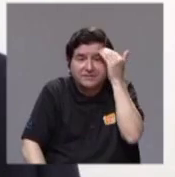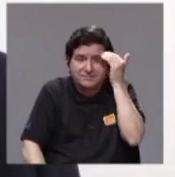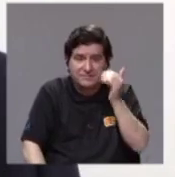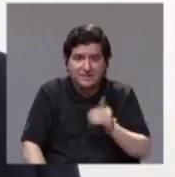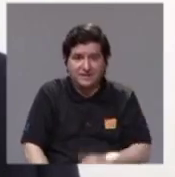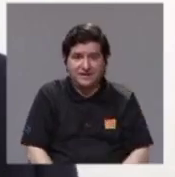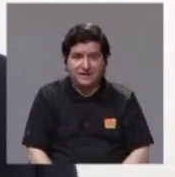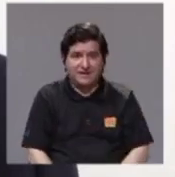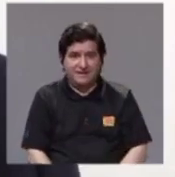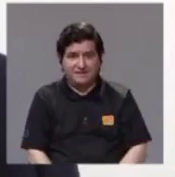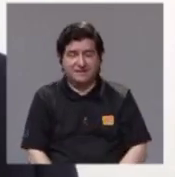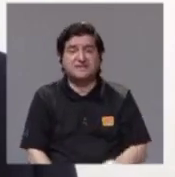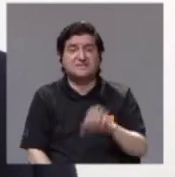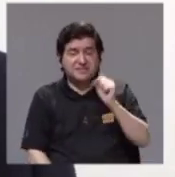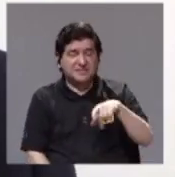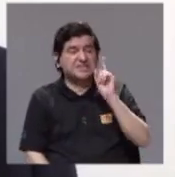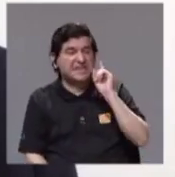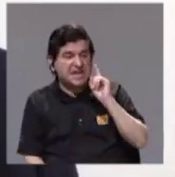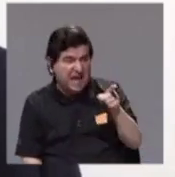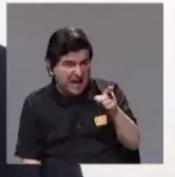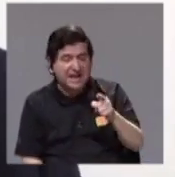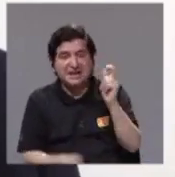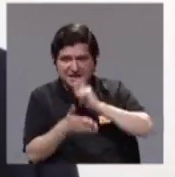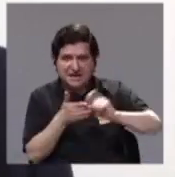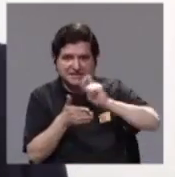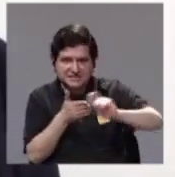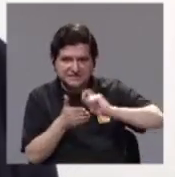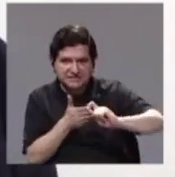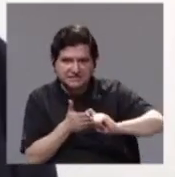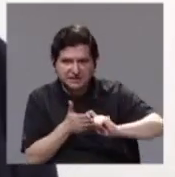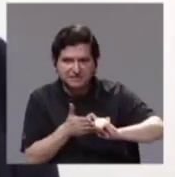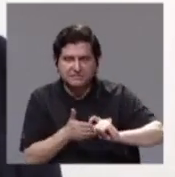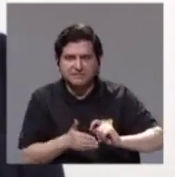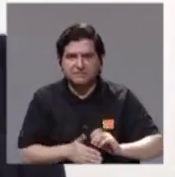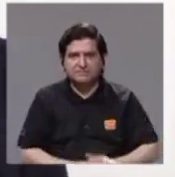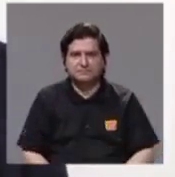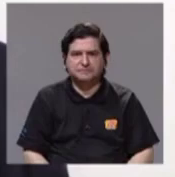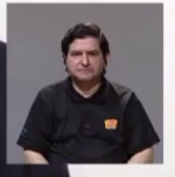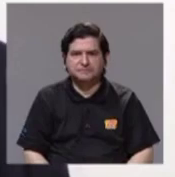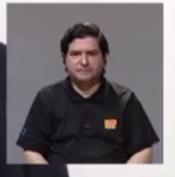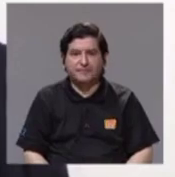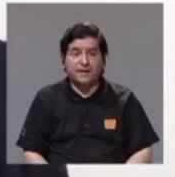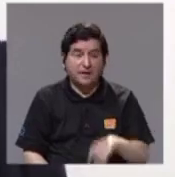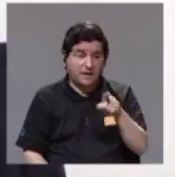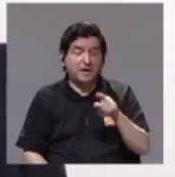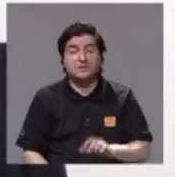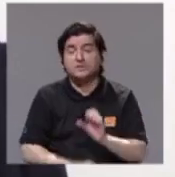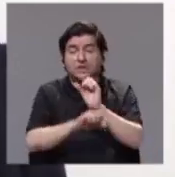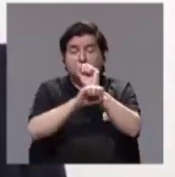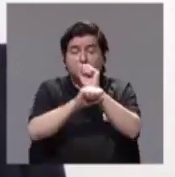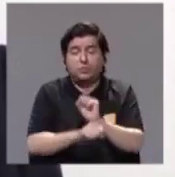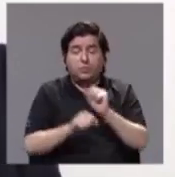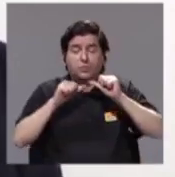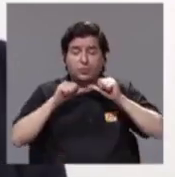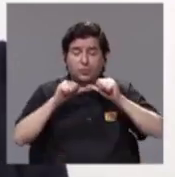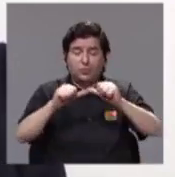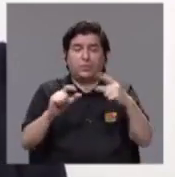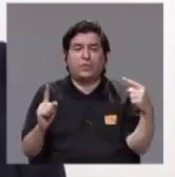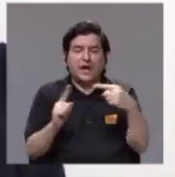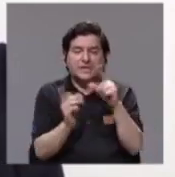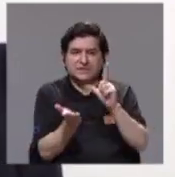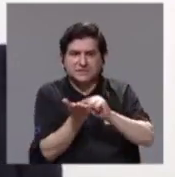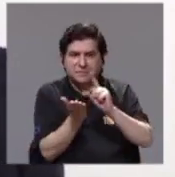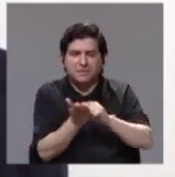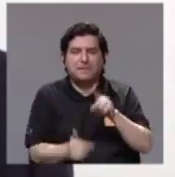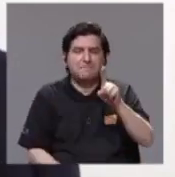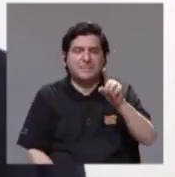sabía que había sido él que lo había escrito, y eso fue una tradición que continuó